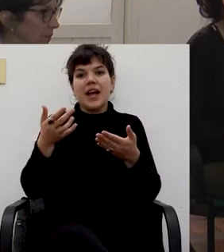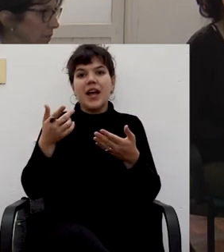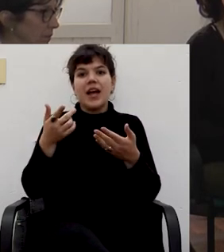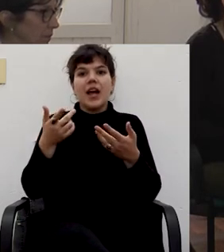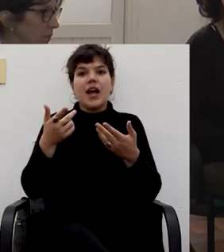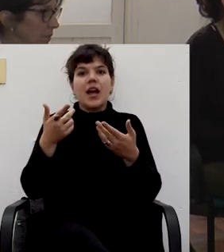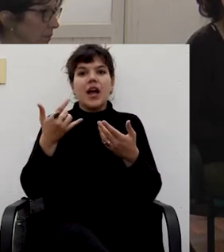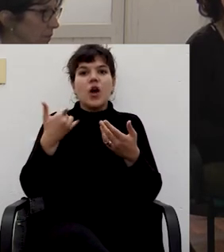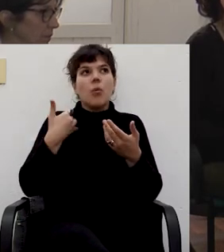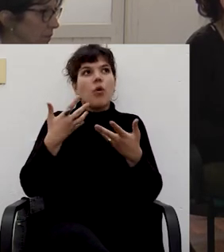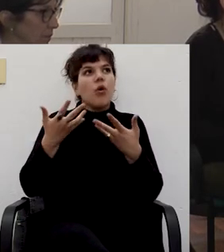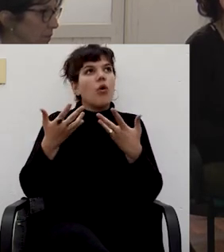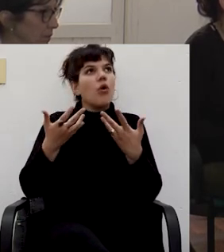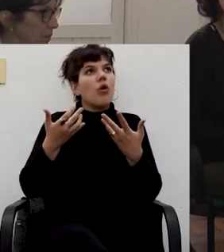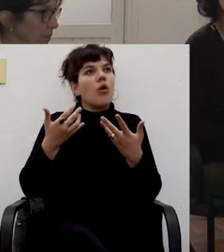enfrenta a la universidad